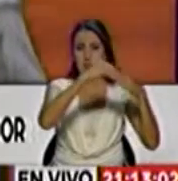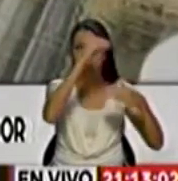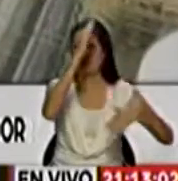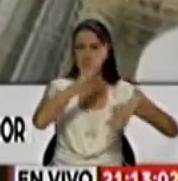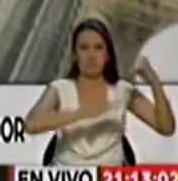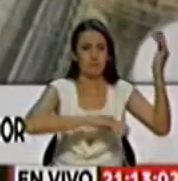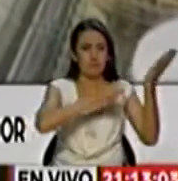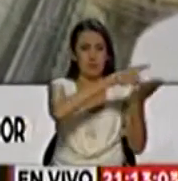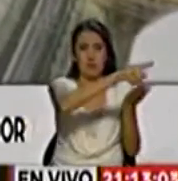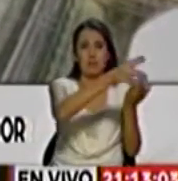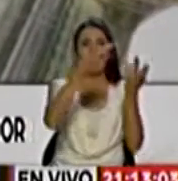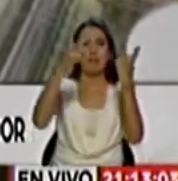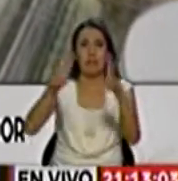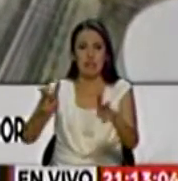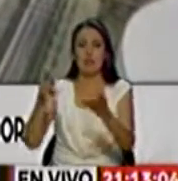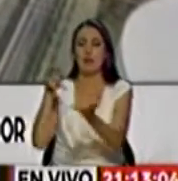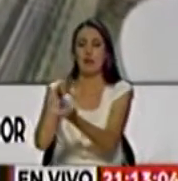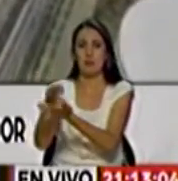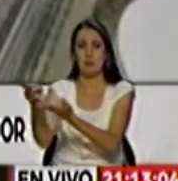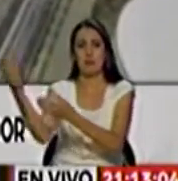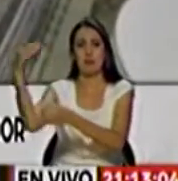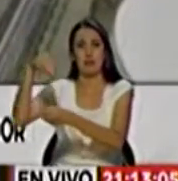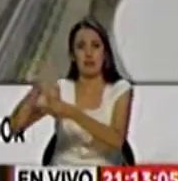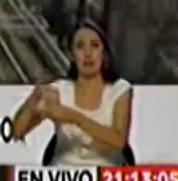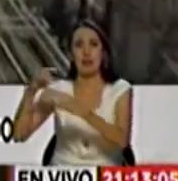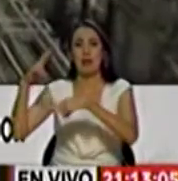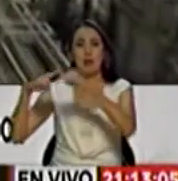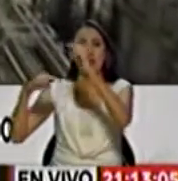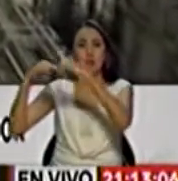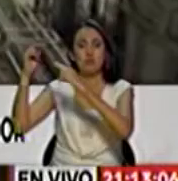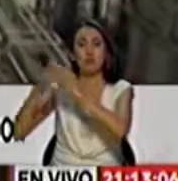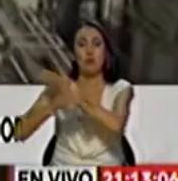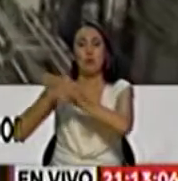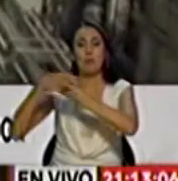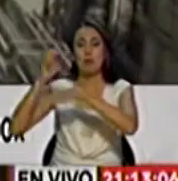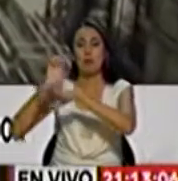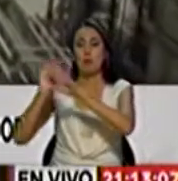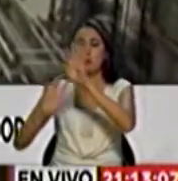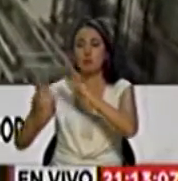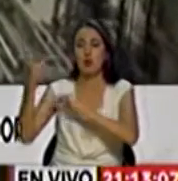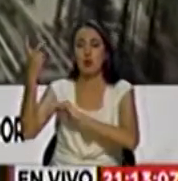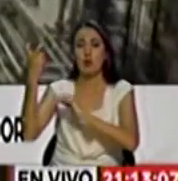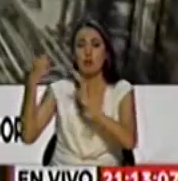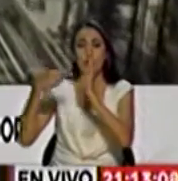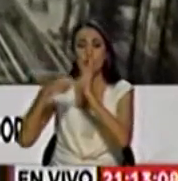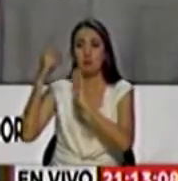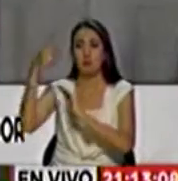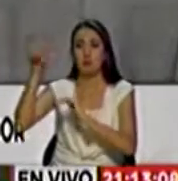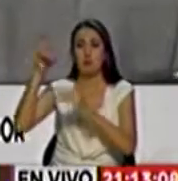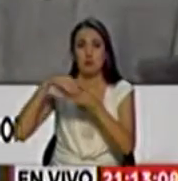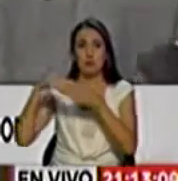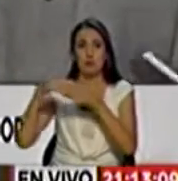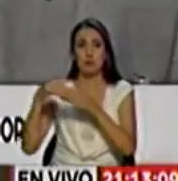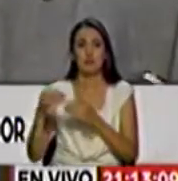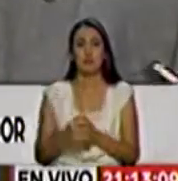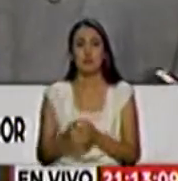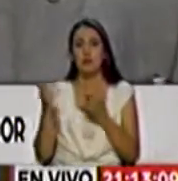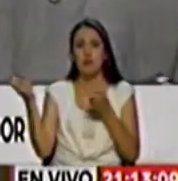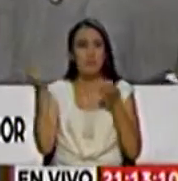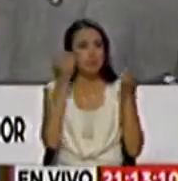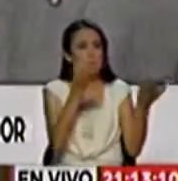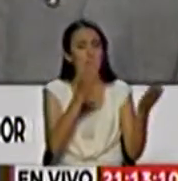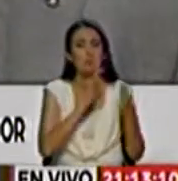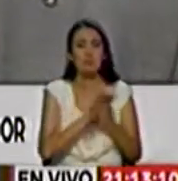$37.813.000, deberán asumir la reparación material e inmaterial a Petroecuador por un monto de 12.6 millones. Que se les puso